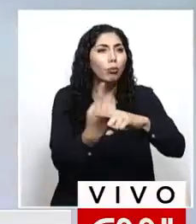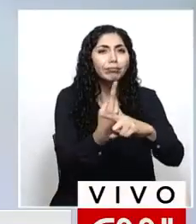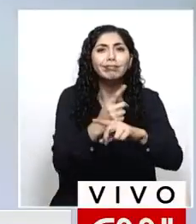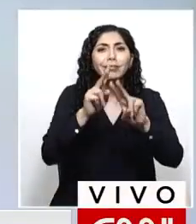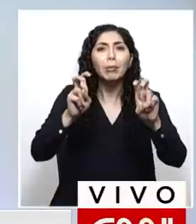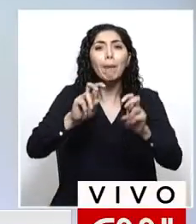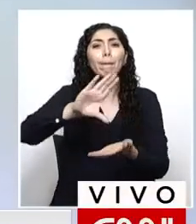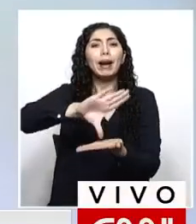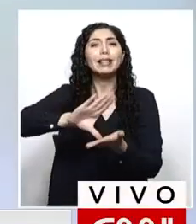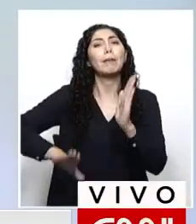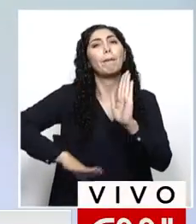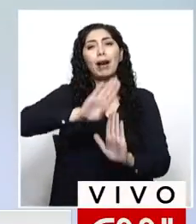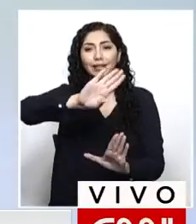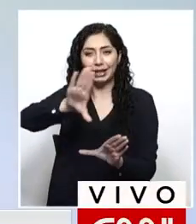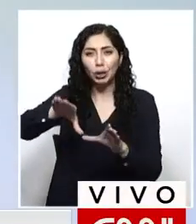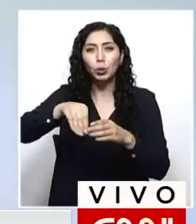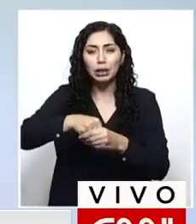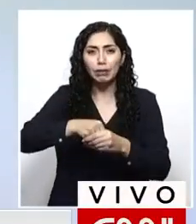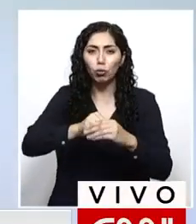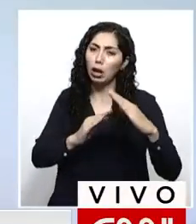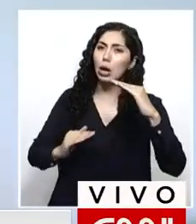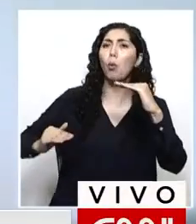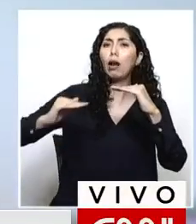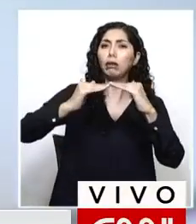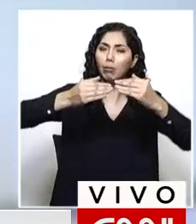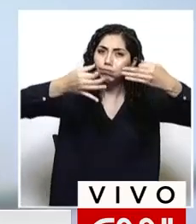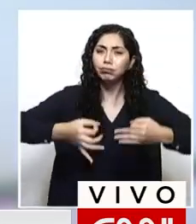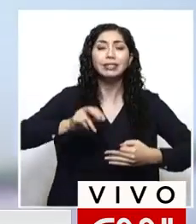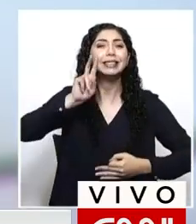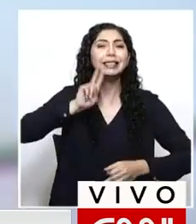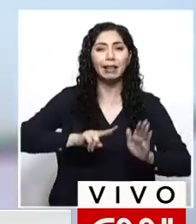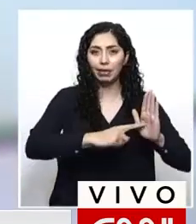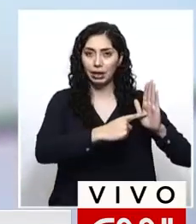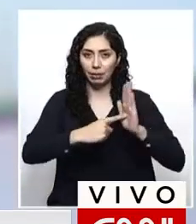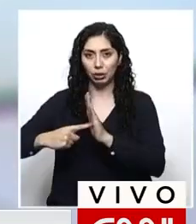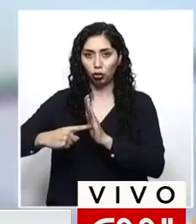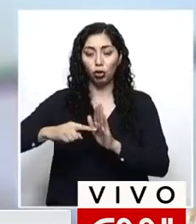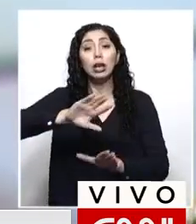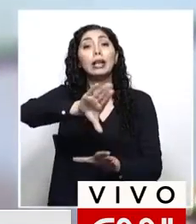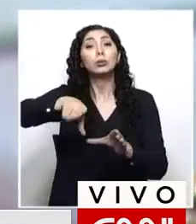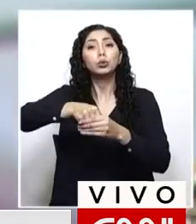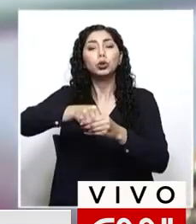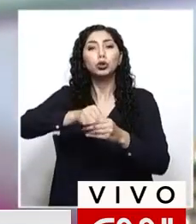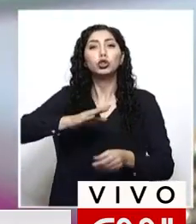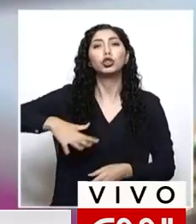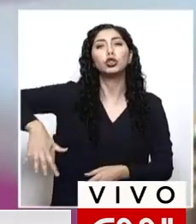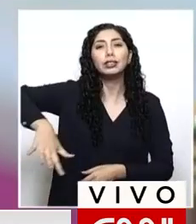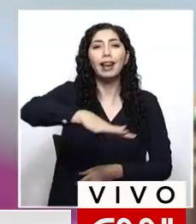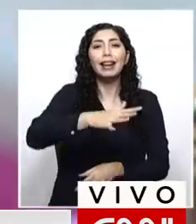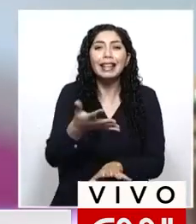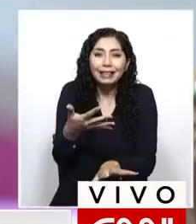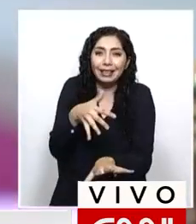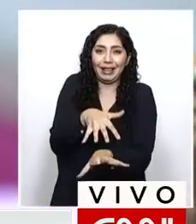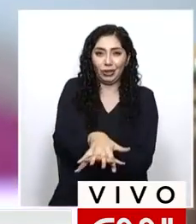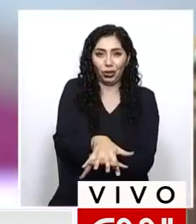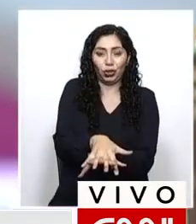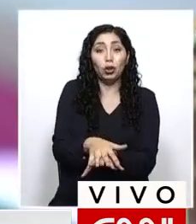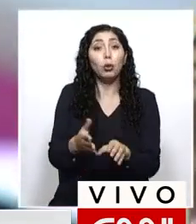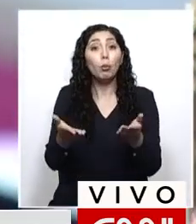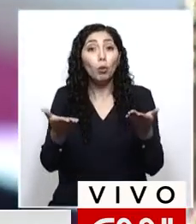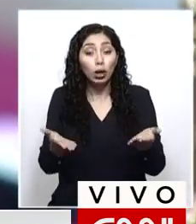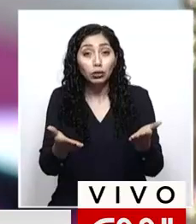inclusivo, con igualdad sustantiva y sin discriminación, con inclusión social e integración. Por eso, esta